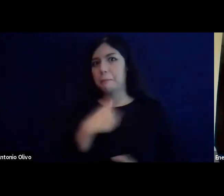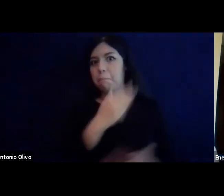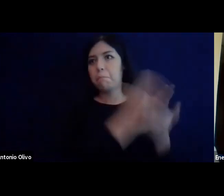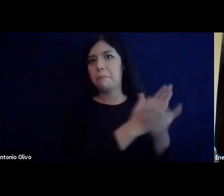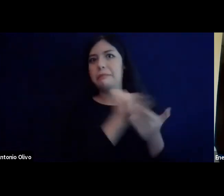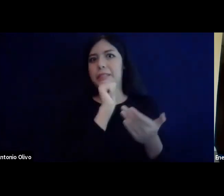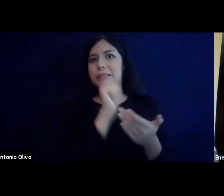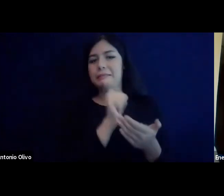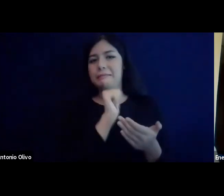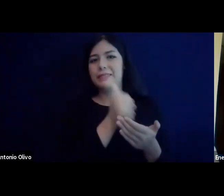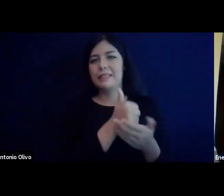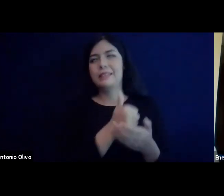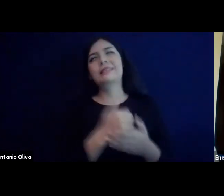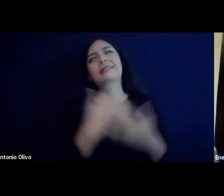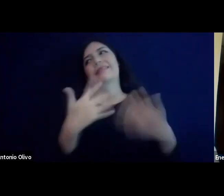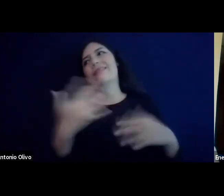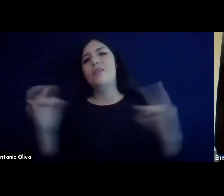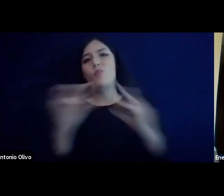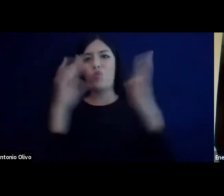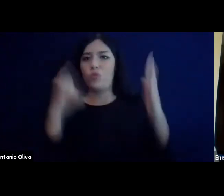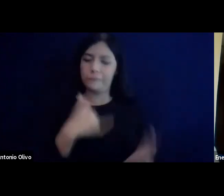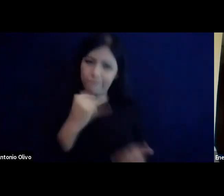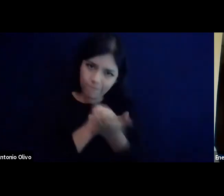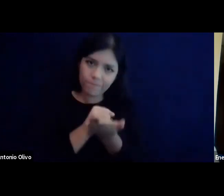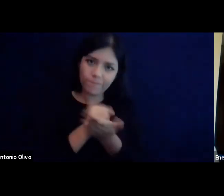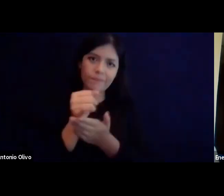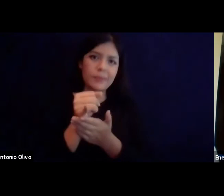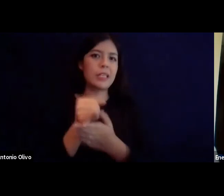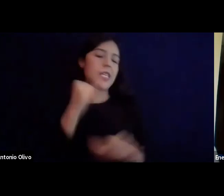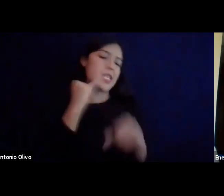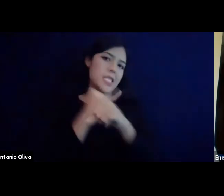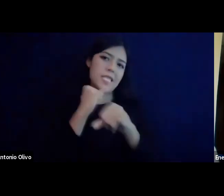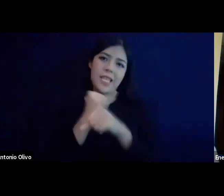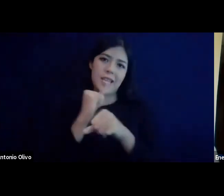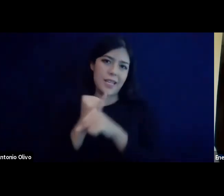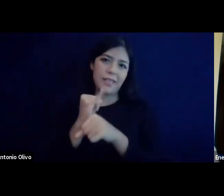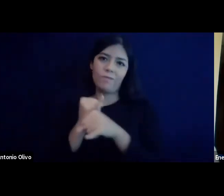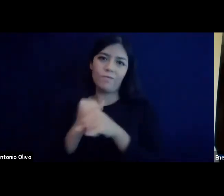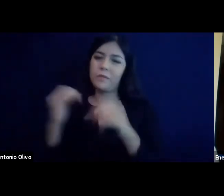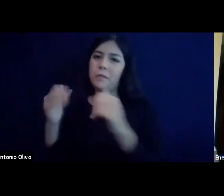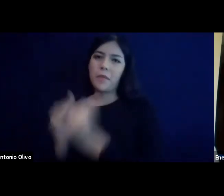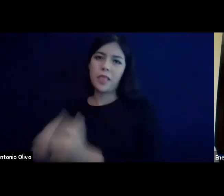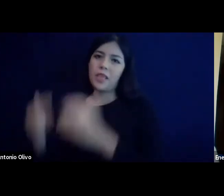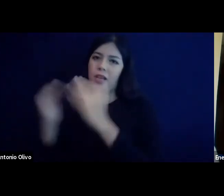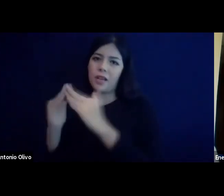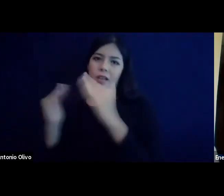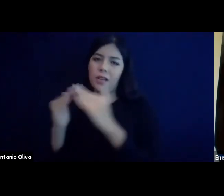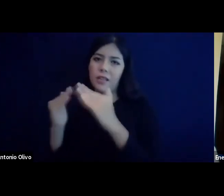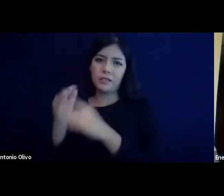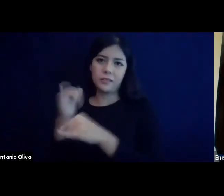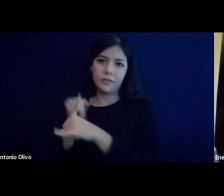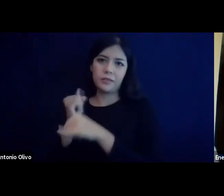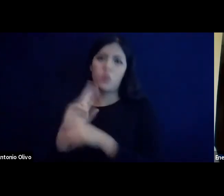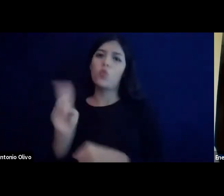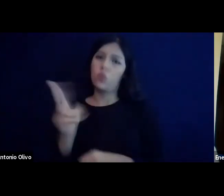ya, finalmente me decidí por estudiar en línea, pero el ambiente fue muy, muy diferente porque ahora sí